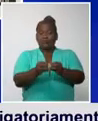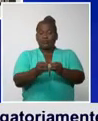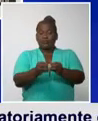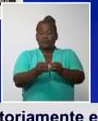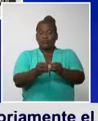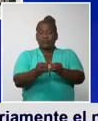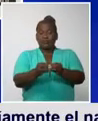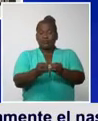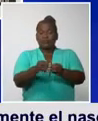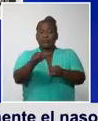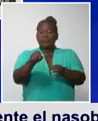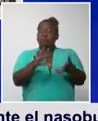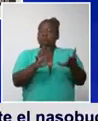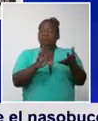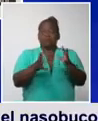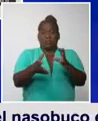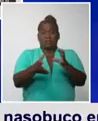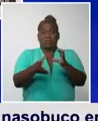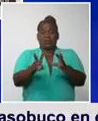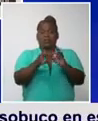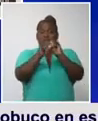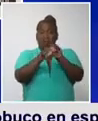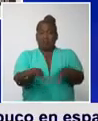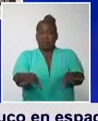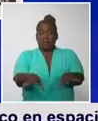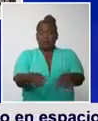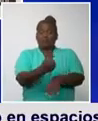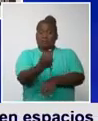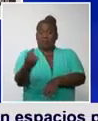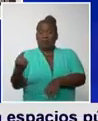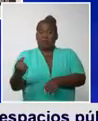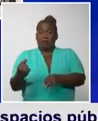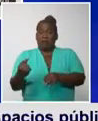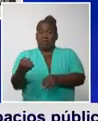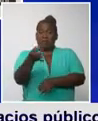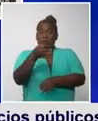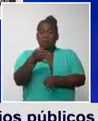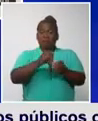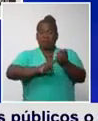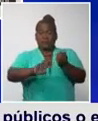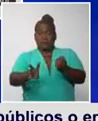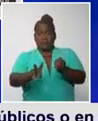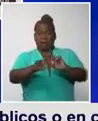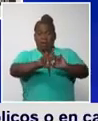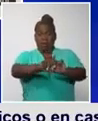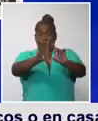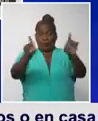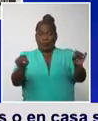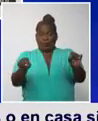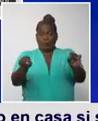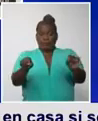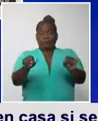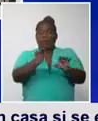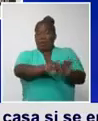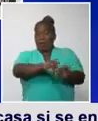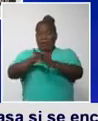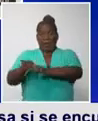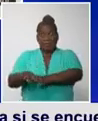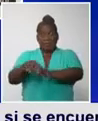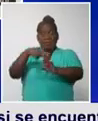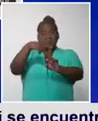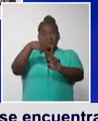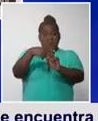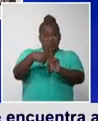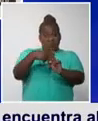la complejidad epidemiológica de cada territorio. Por otro lado, la positividad de las muestras en el día de